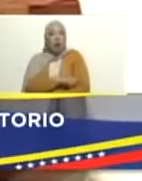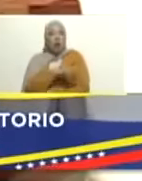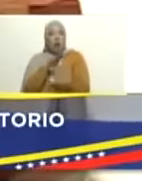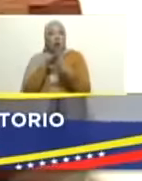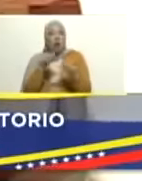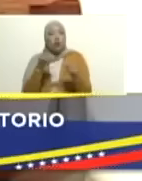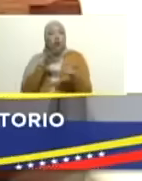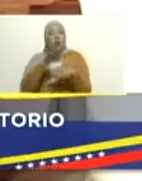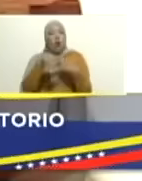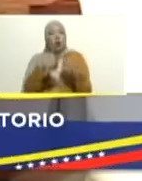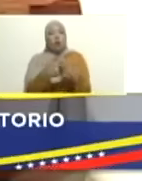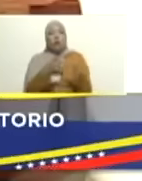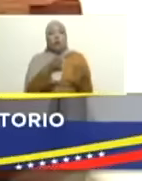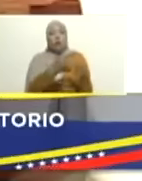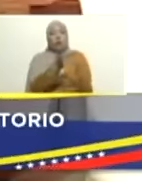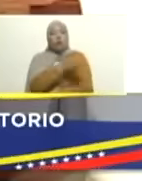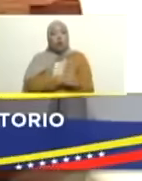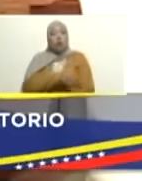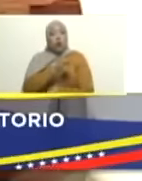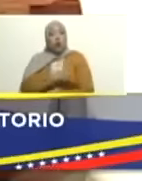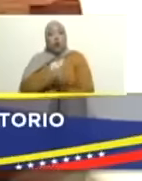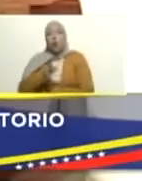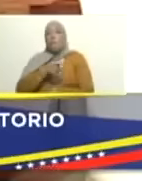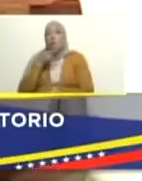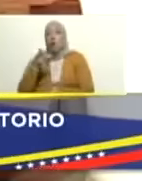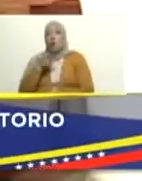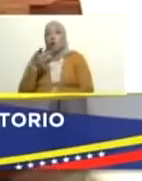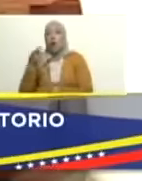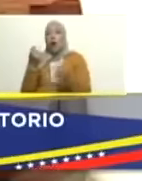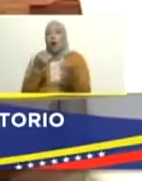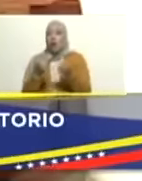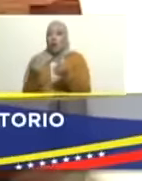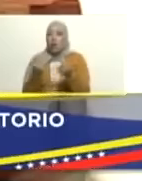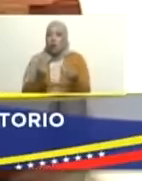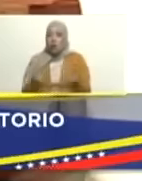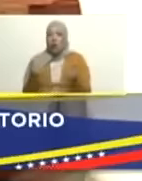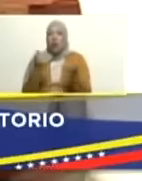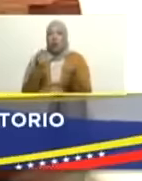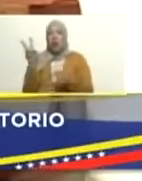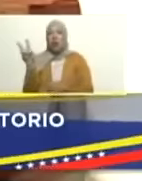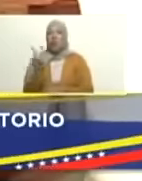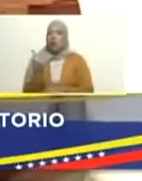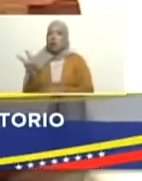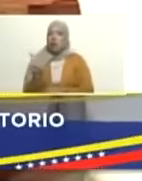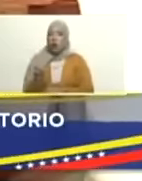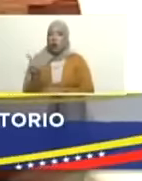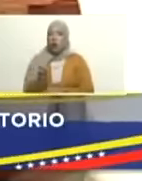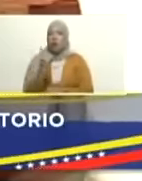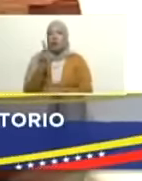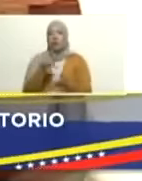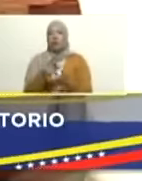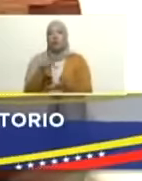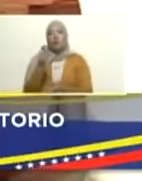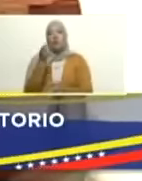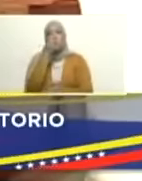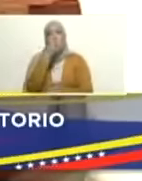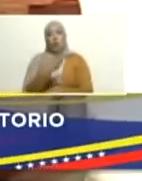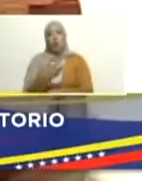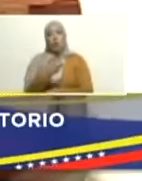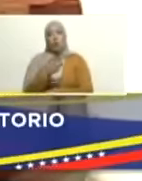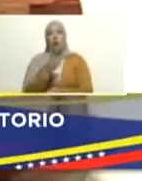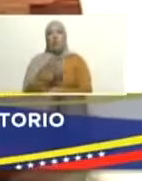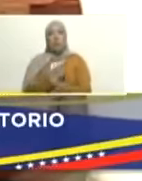los bloques, sectores sociales, políticos, económicos, del país, académicos,